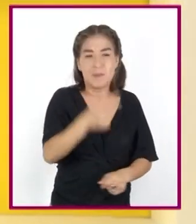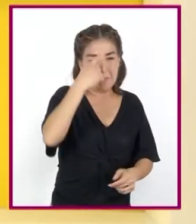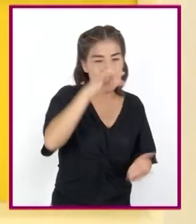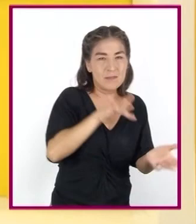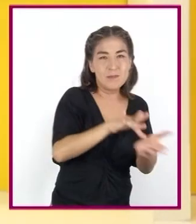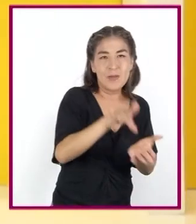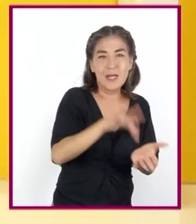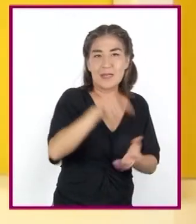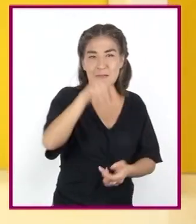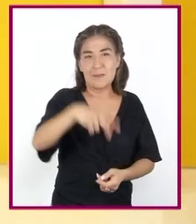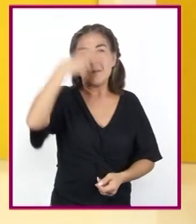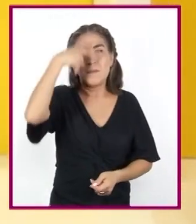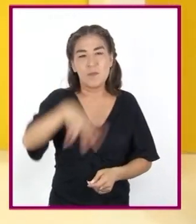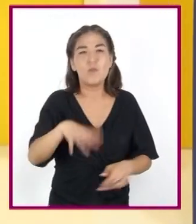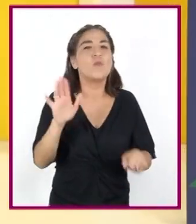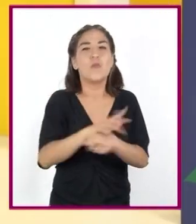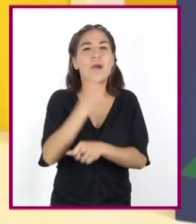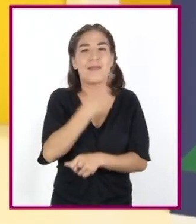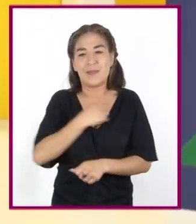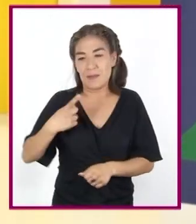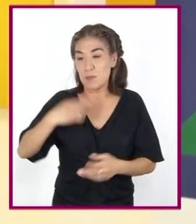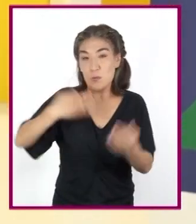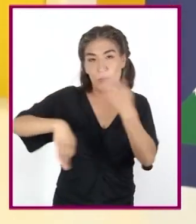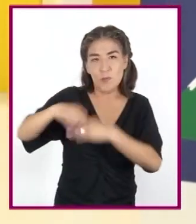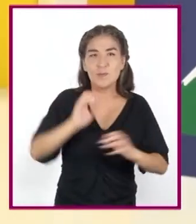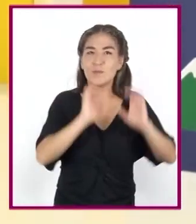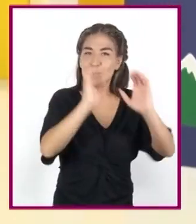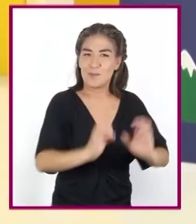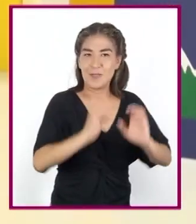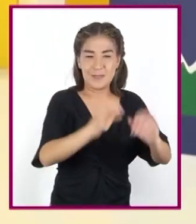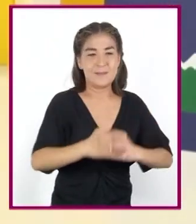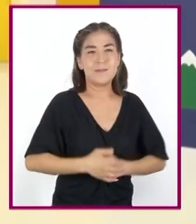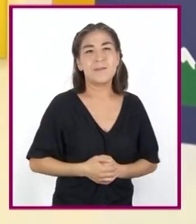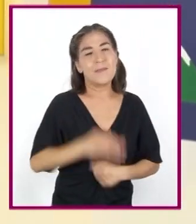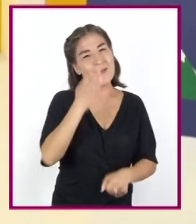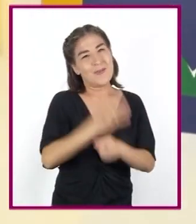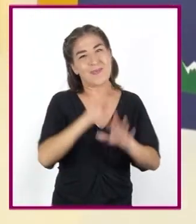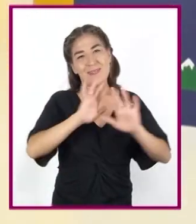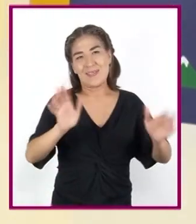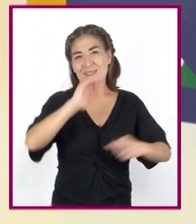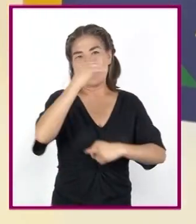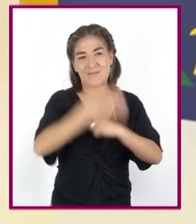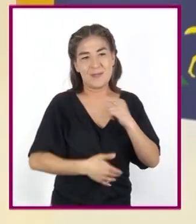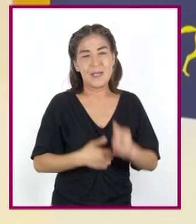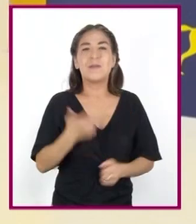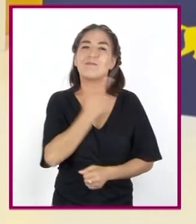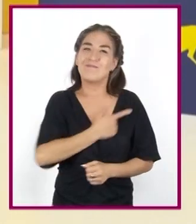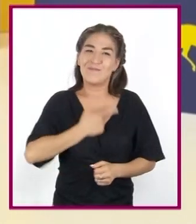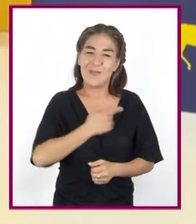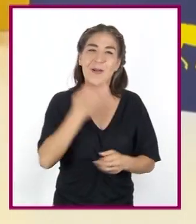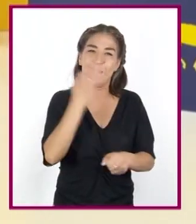México y por qué debemos contribuir a su conservación. Ha sido todo por hoy. Me dio mucho